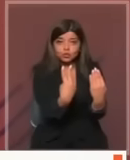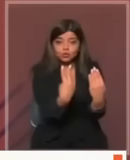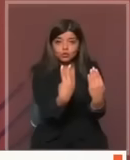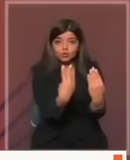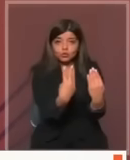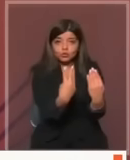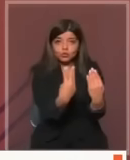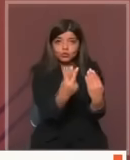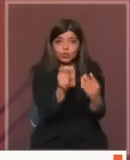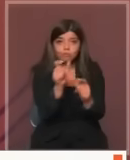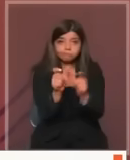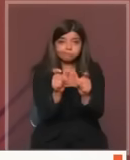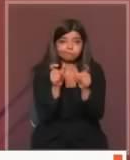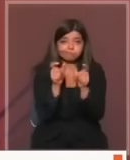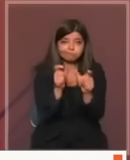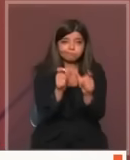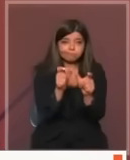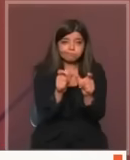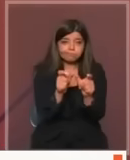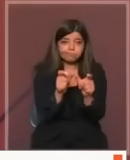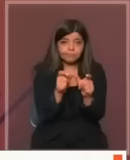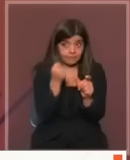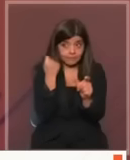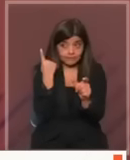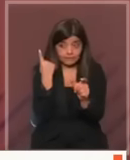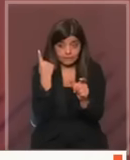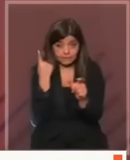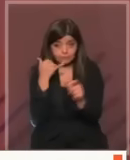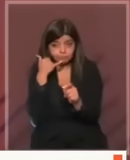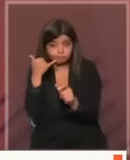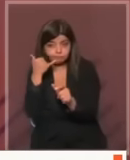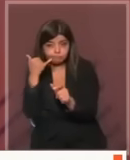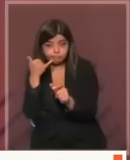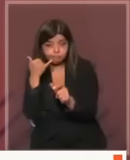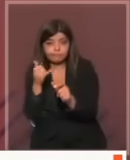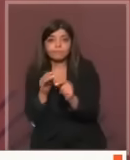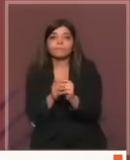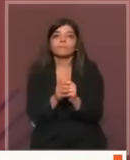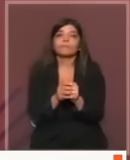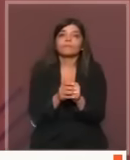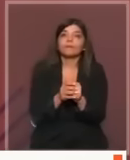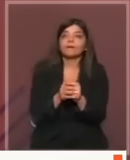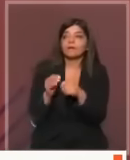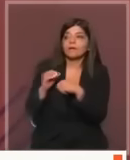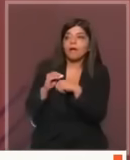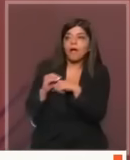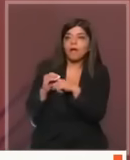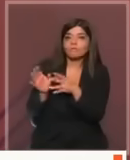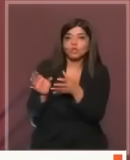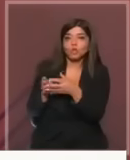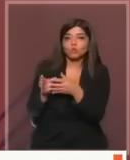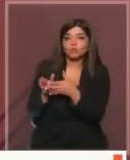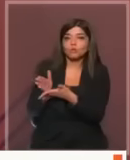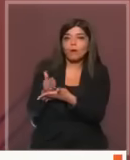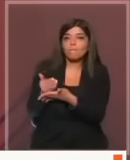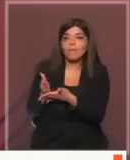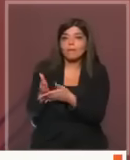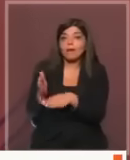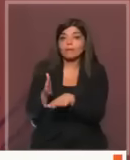los hocicoltistas, pues, ¿sí me entiendes? Que se quedan con el hocicolte.